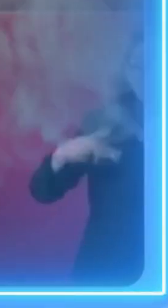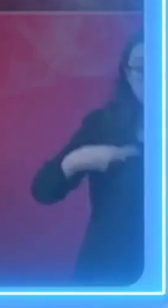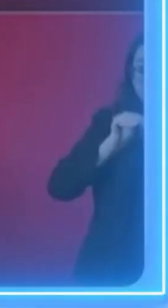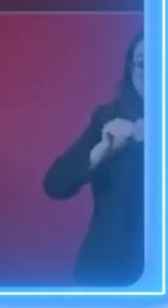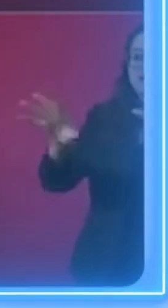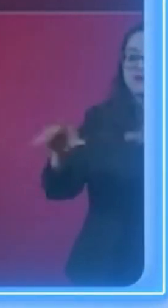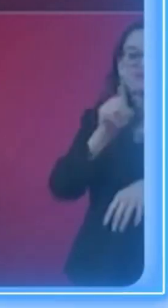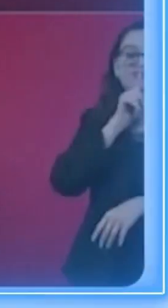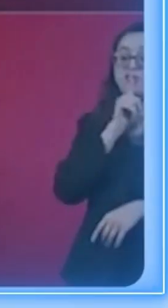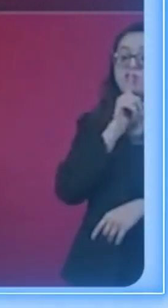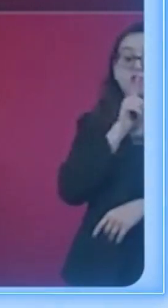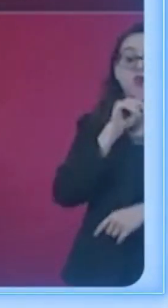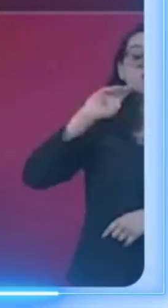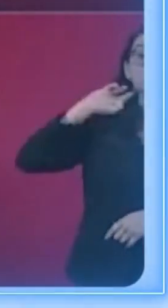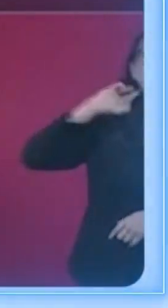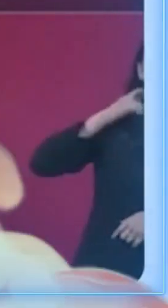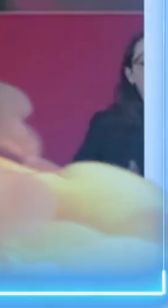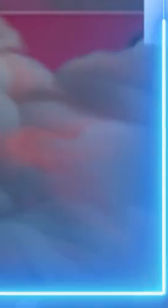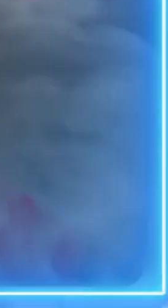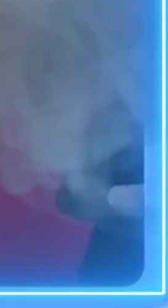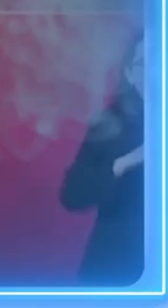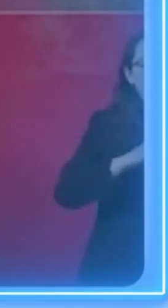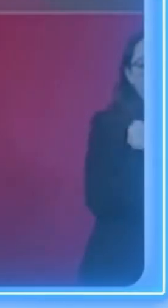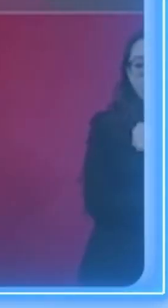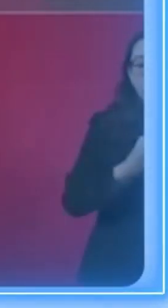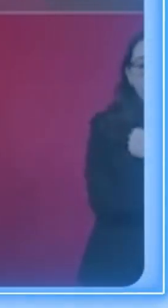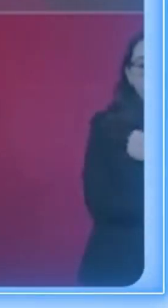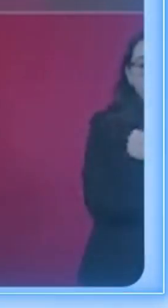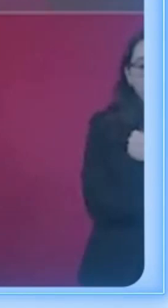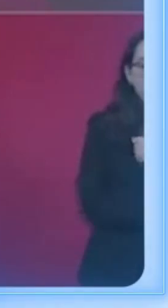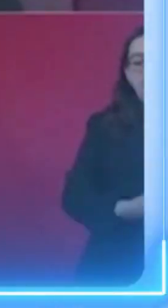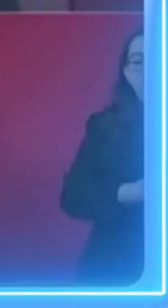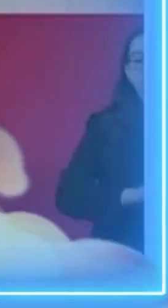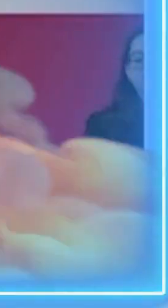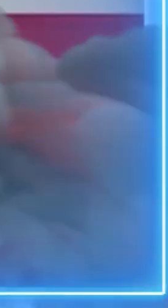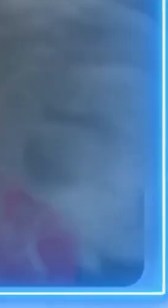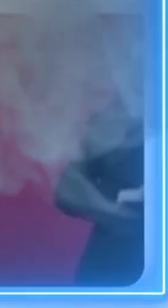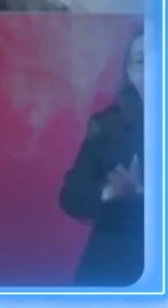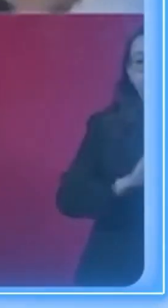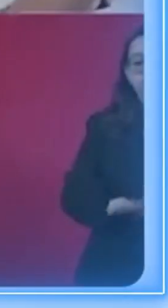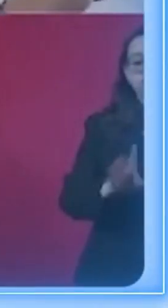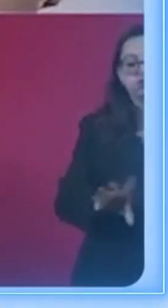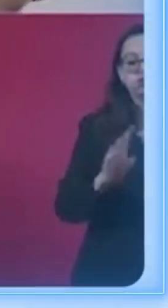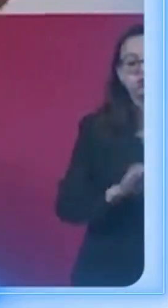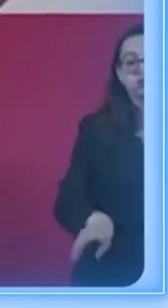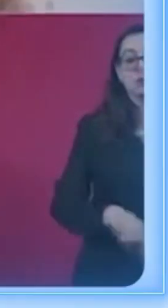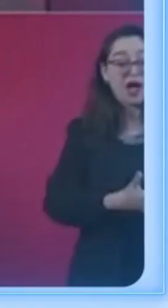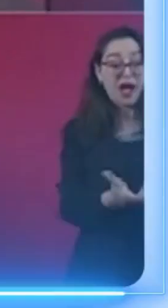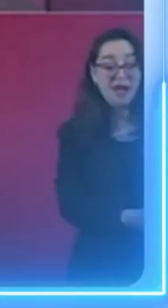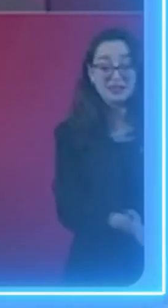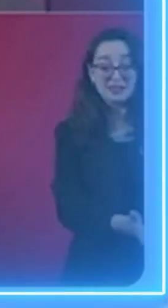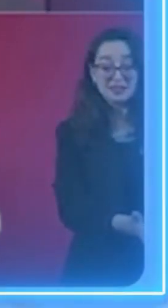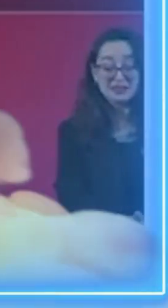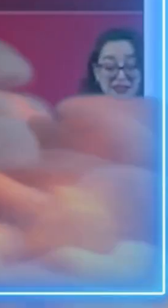son equipos automatizados que se manejan desde oficinas y reproducen ese mensaje